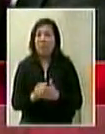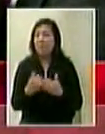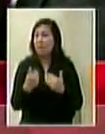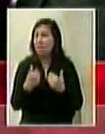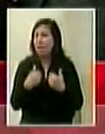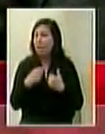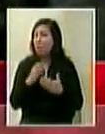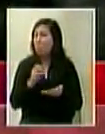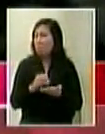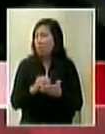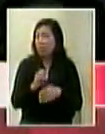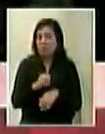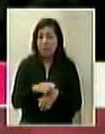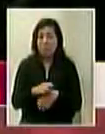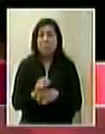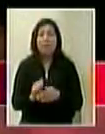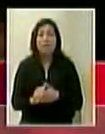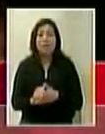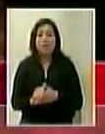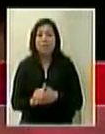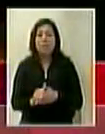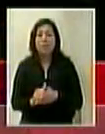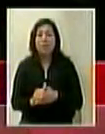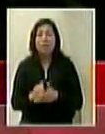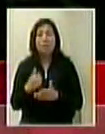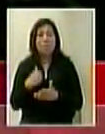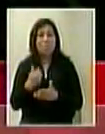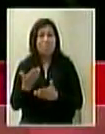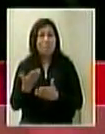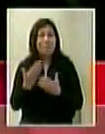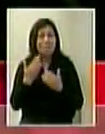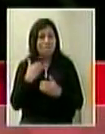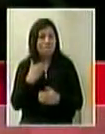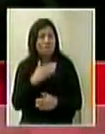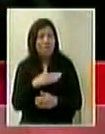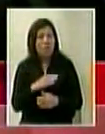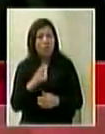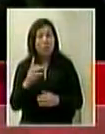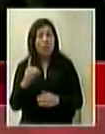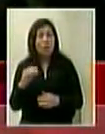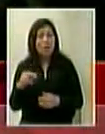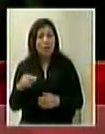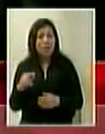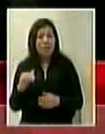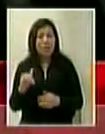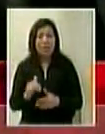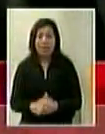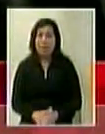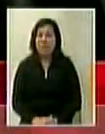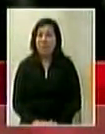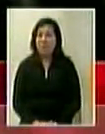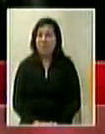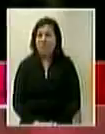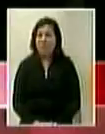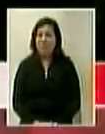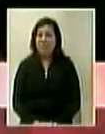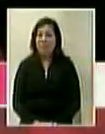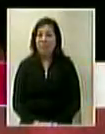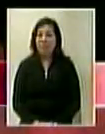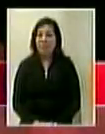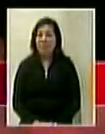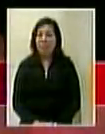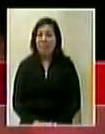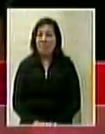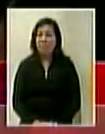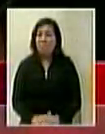que ser capacitados. Yo le pedí un favor al general Donaire que todos conocemos que también tiene peculiares